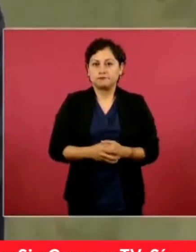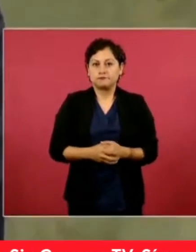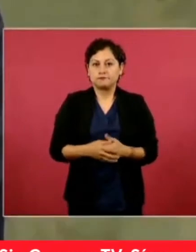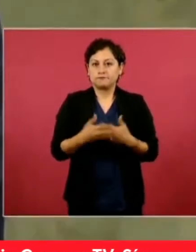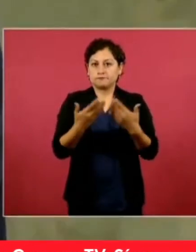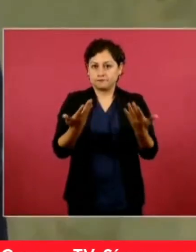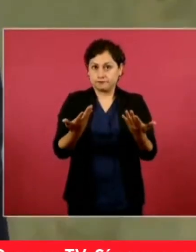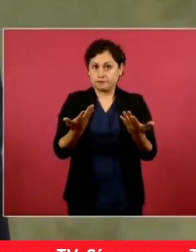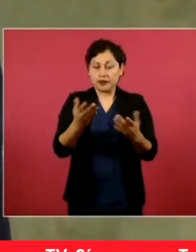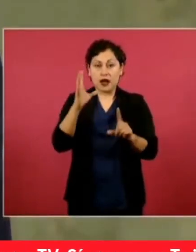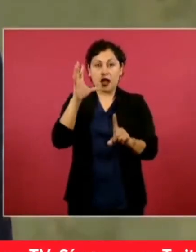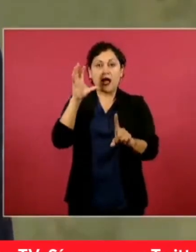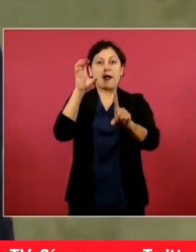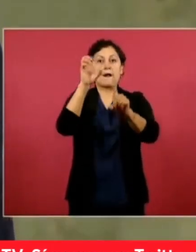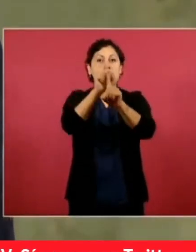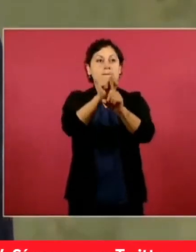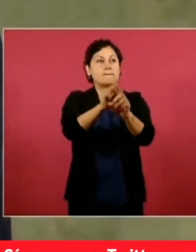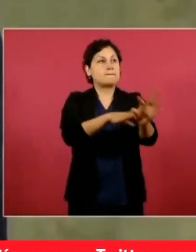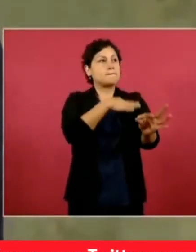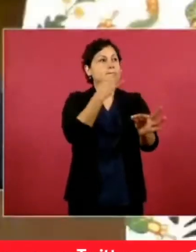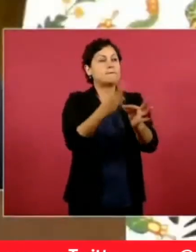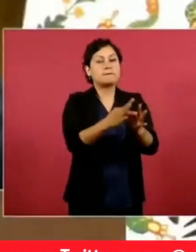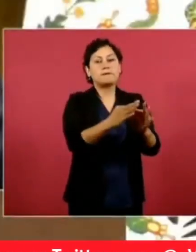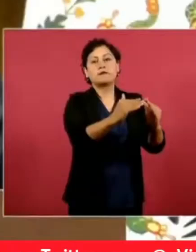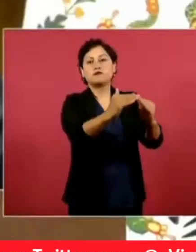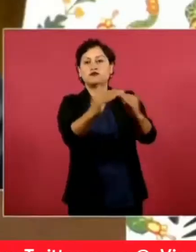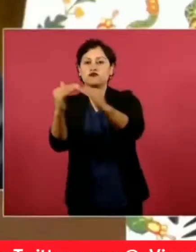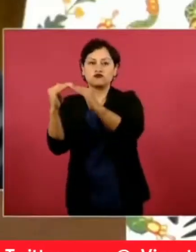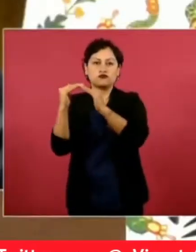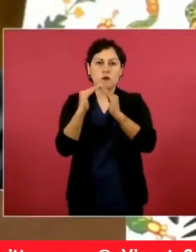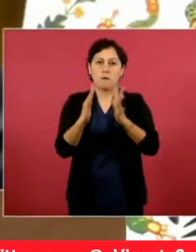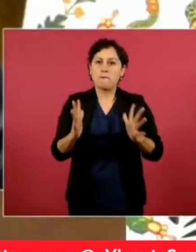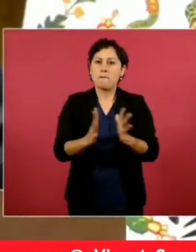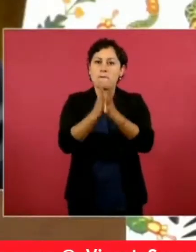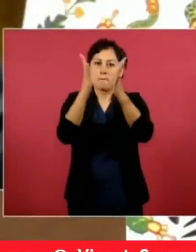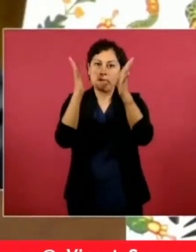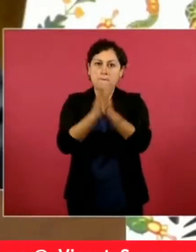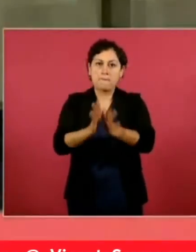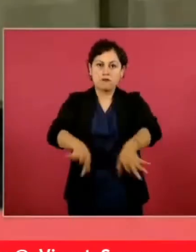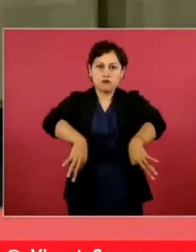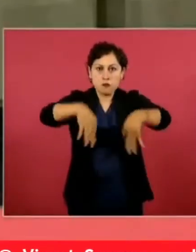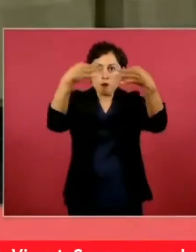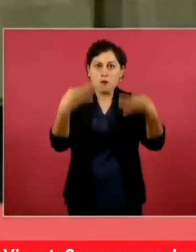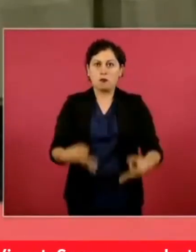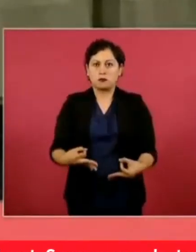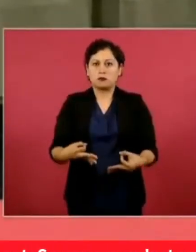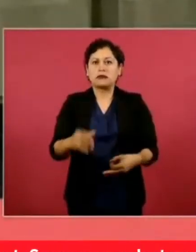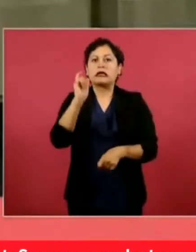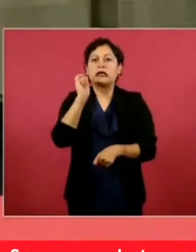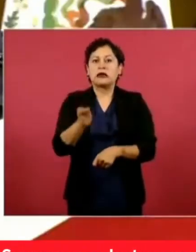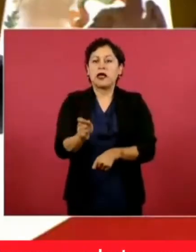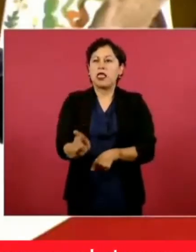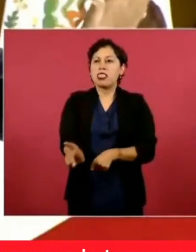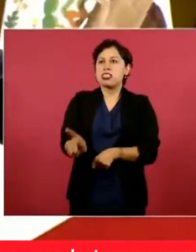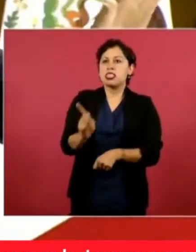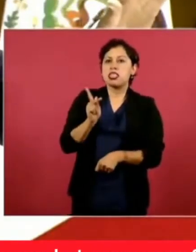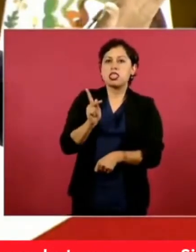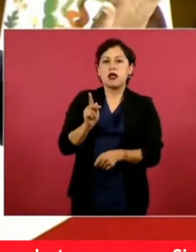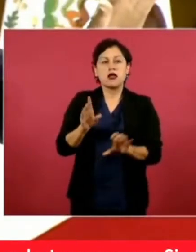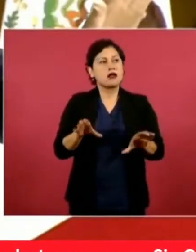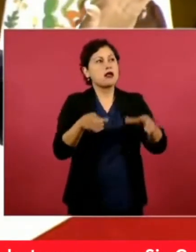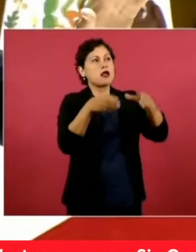auténtica democracia, no una simulación, no una oligarquía con fachada